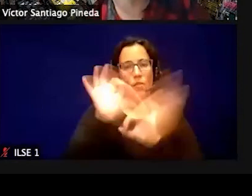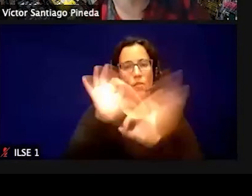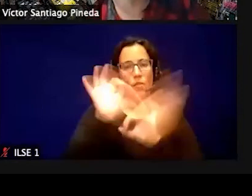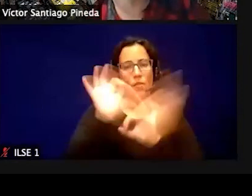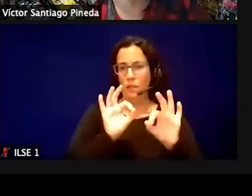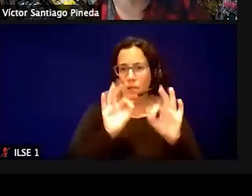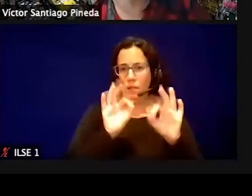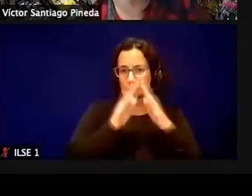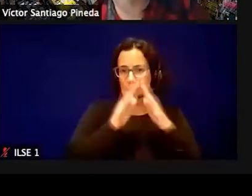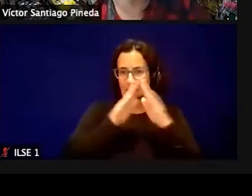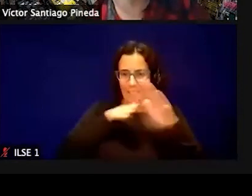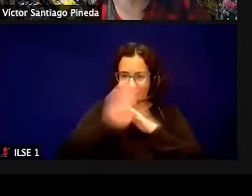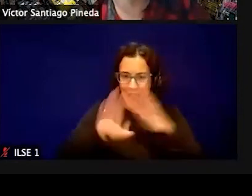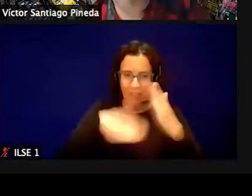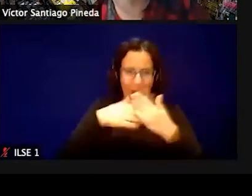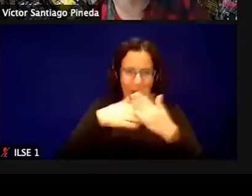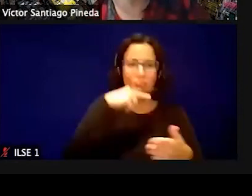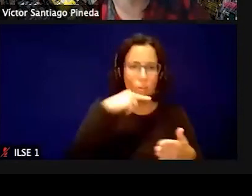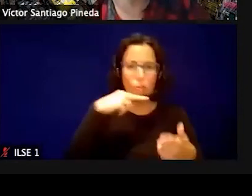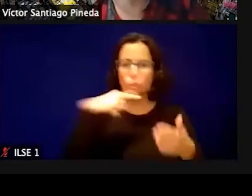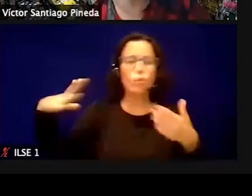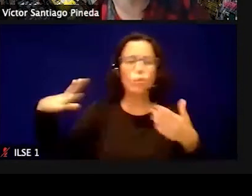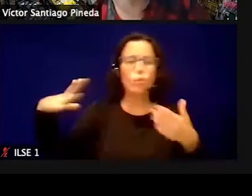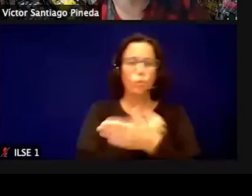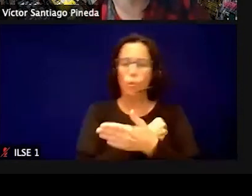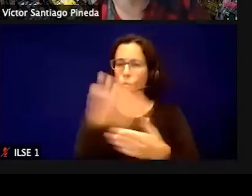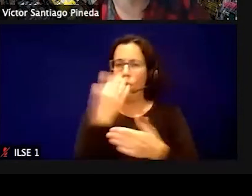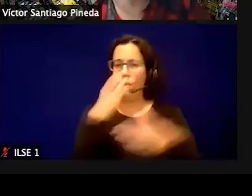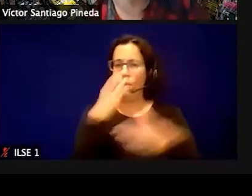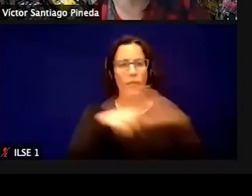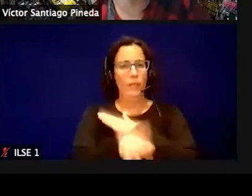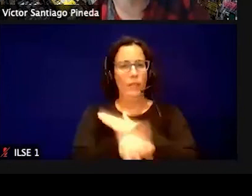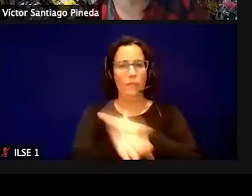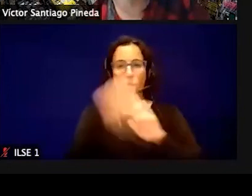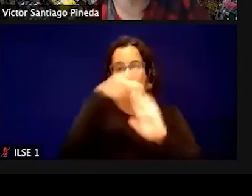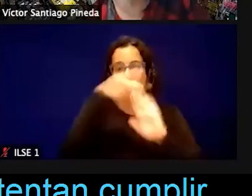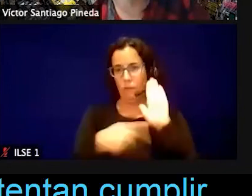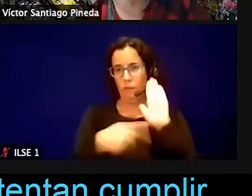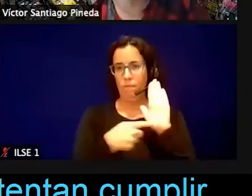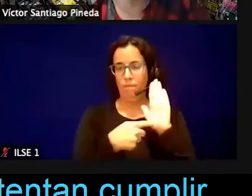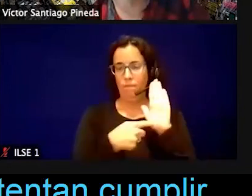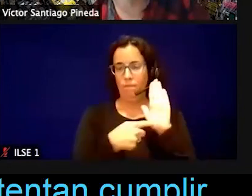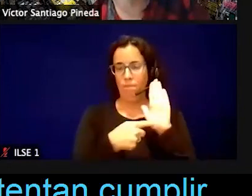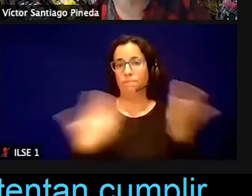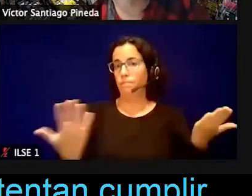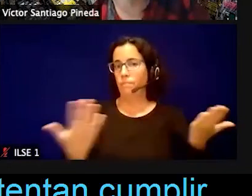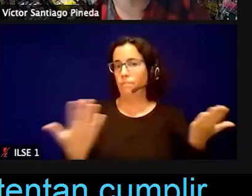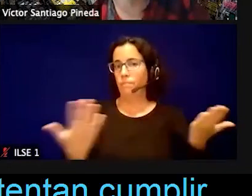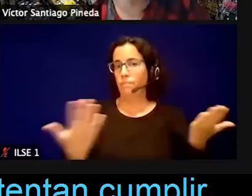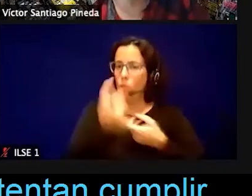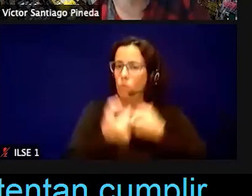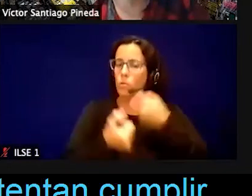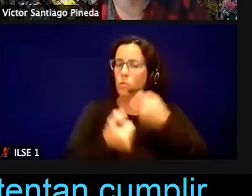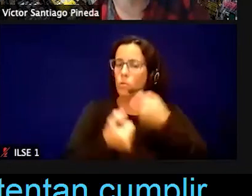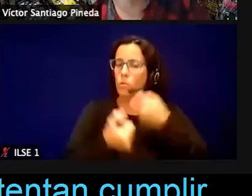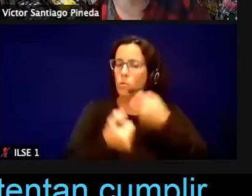hasta los baños, todo. En una promoción de viviendas tiene que haber todas las viviendas accesibles. Pues es que eso se va avanzando poco a poco, es incorporarlos. Como